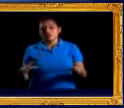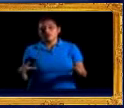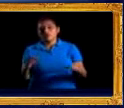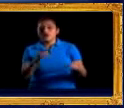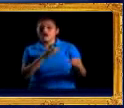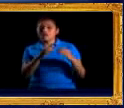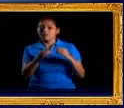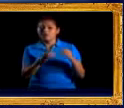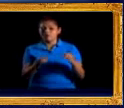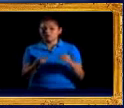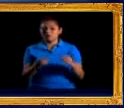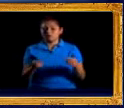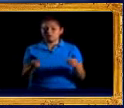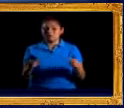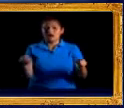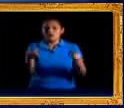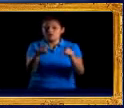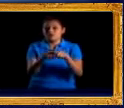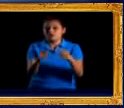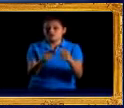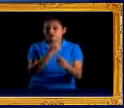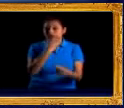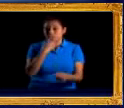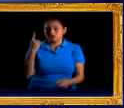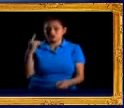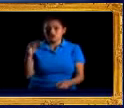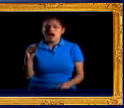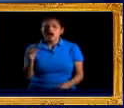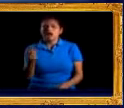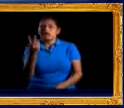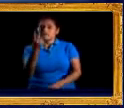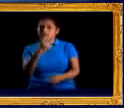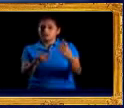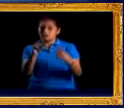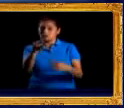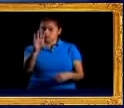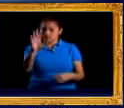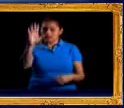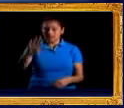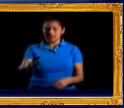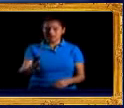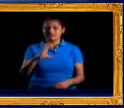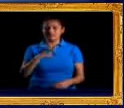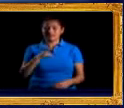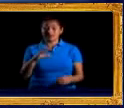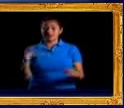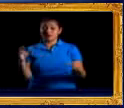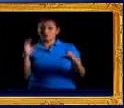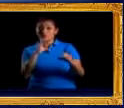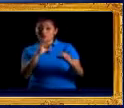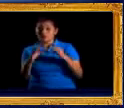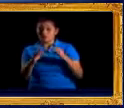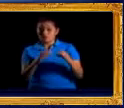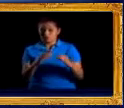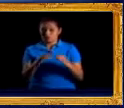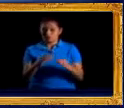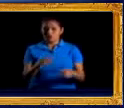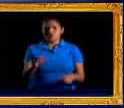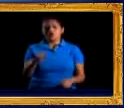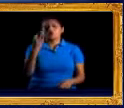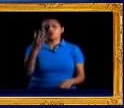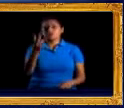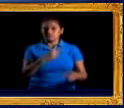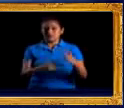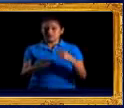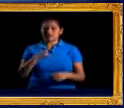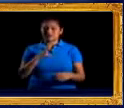La comunión. ¿Qué es lo que vino usted a este retiro? A tener comunión. ¿Cuántos vinieron a tener